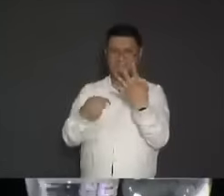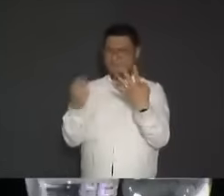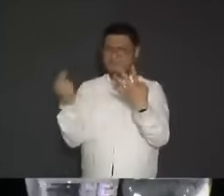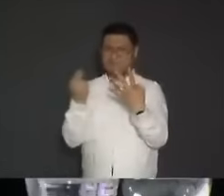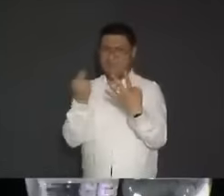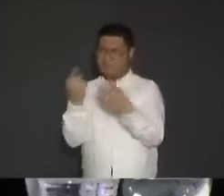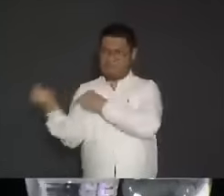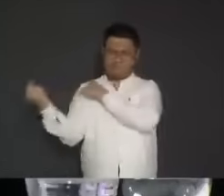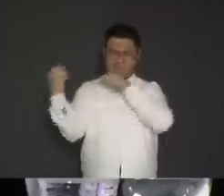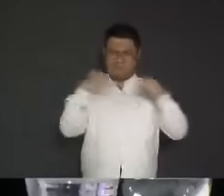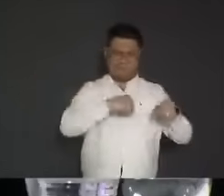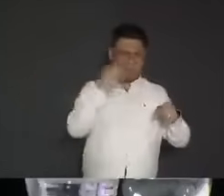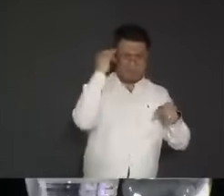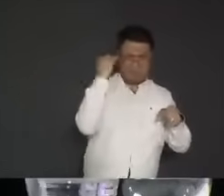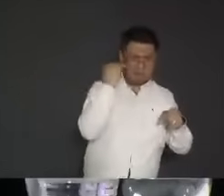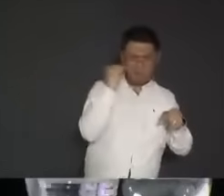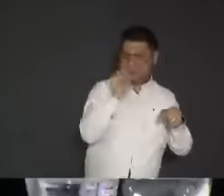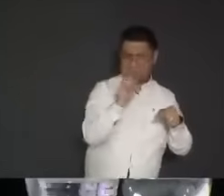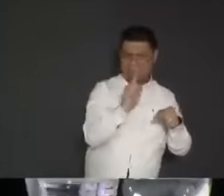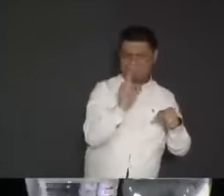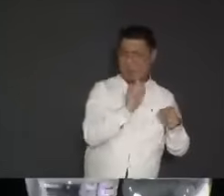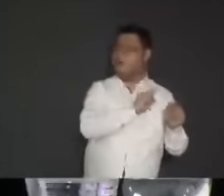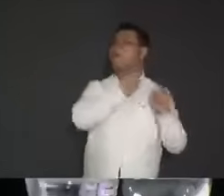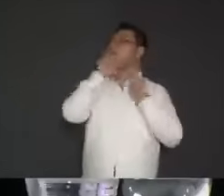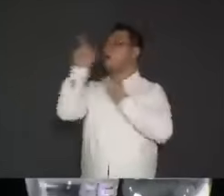a curar sus enfermedades.